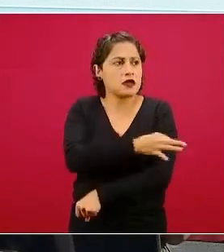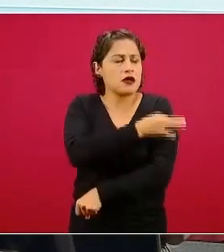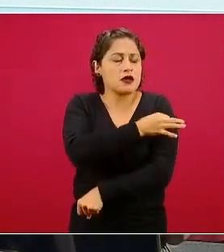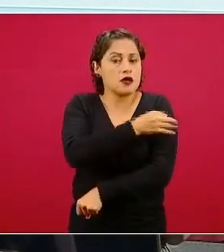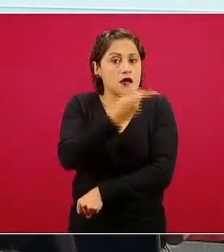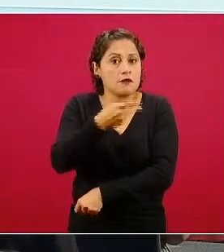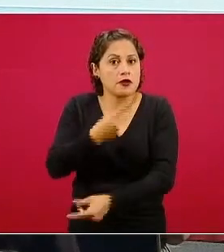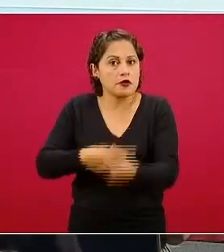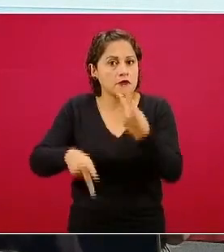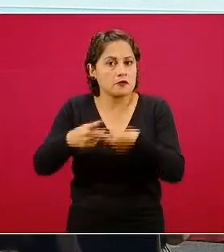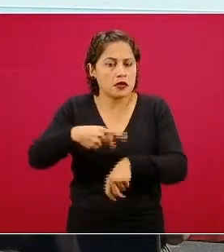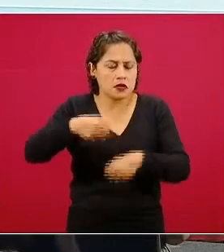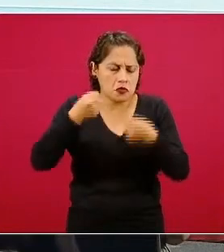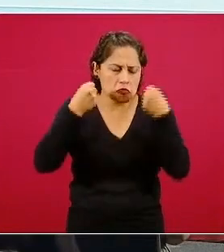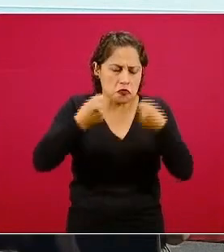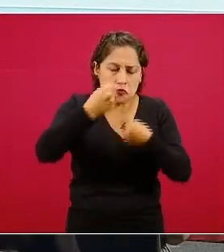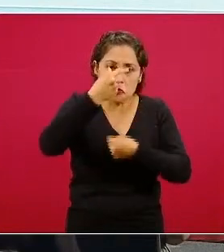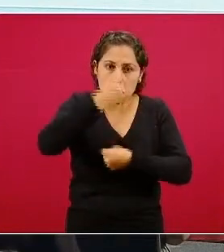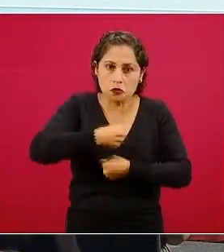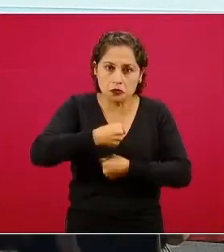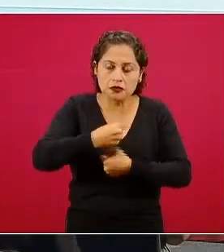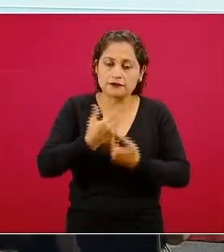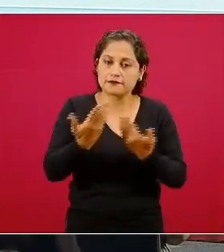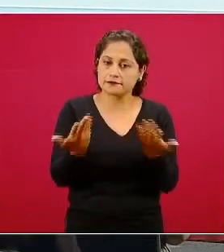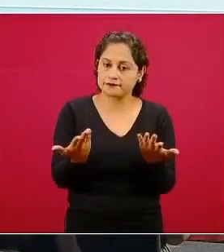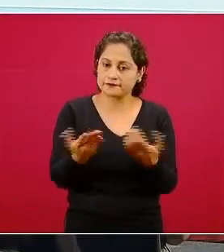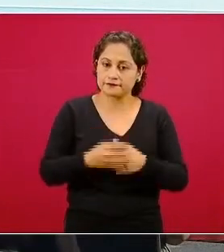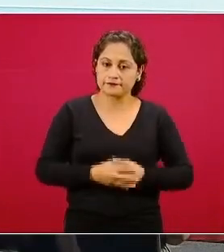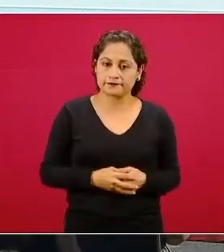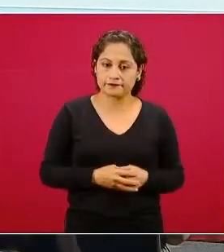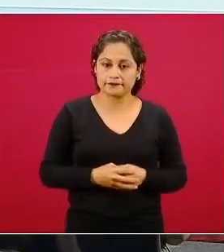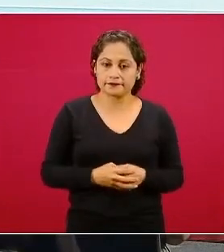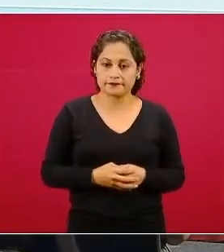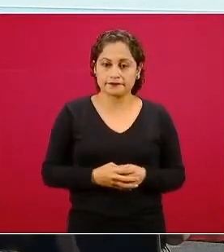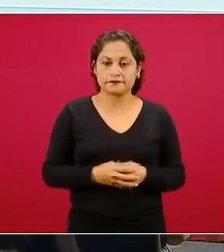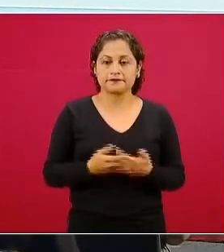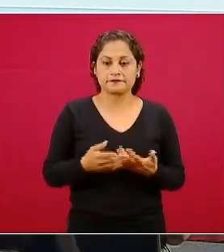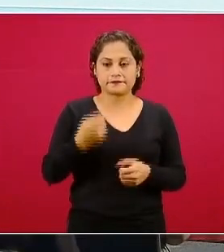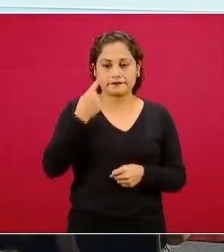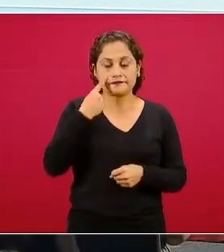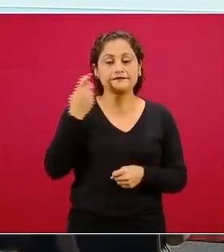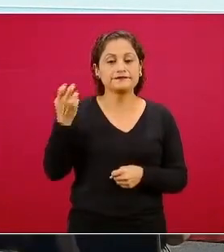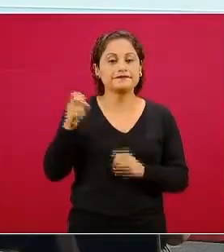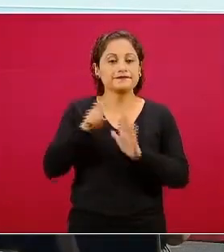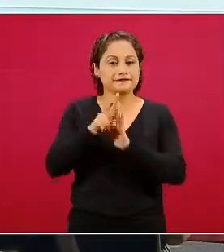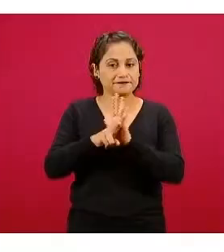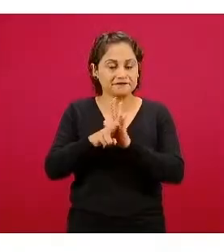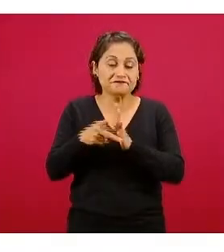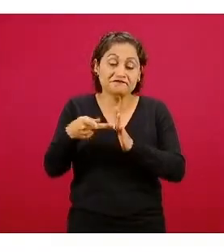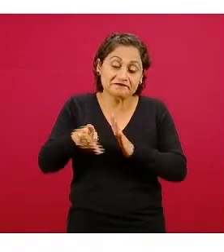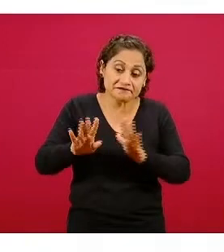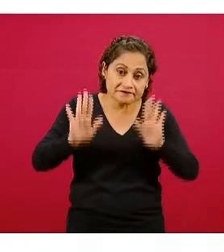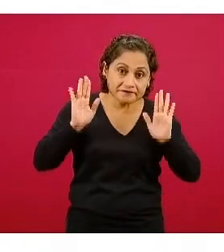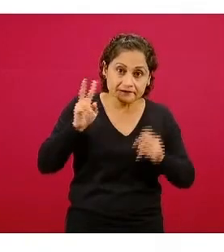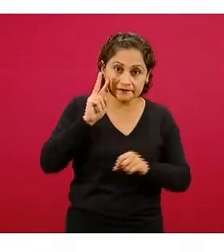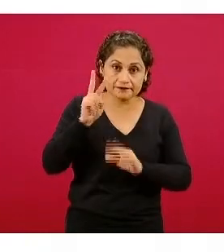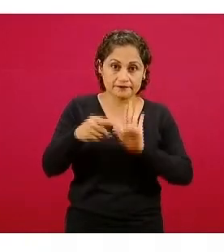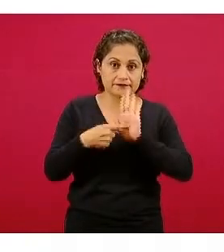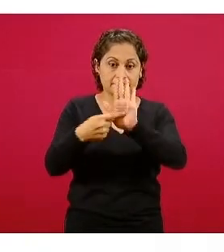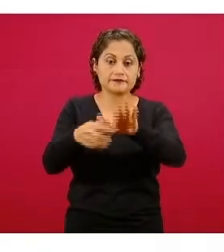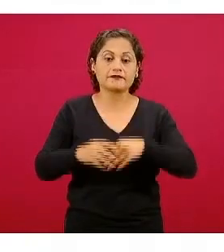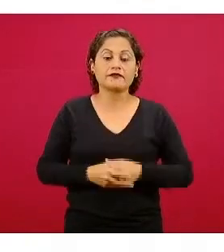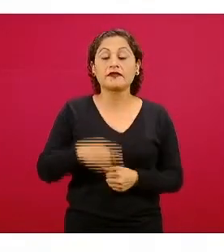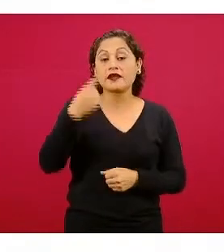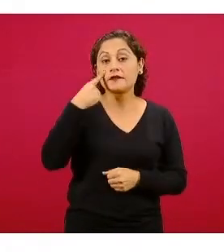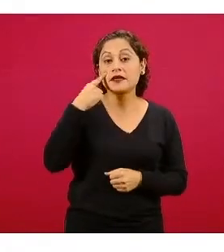una neumonía. Bueno, esta diapo tenía animación, pero quisiera mostrarles. Piensen que cada uno de